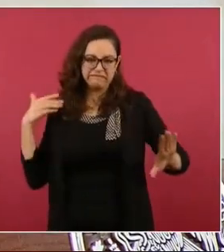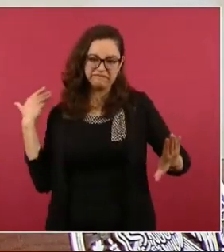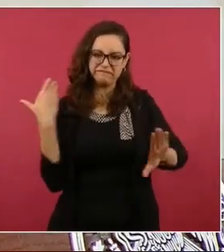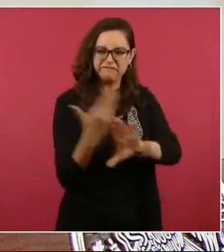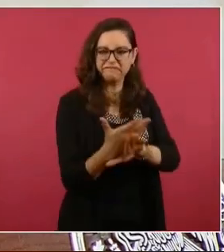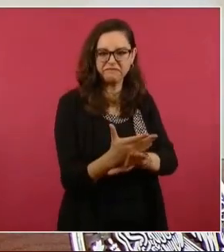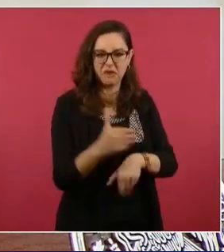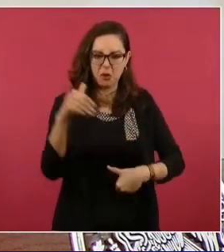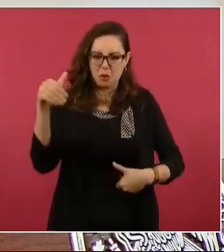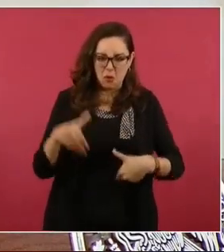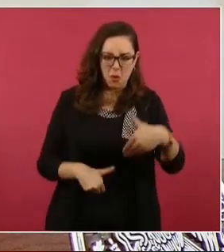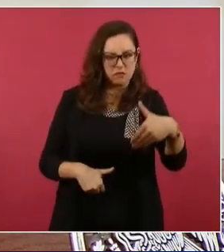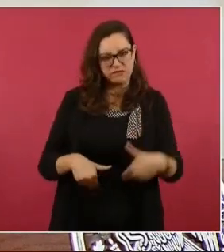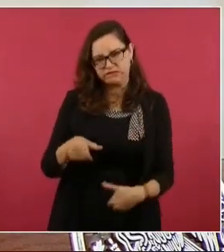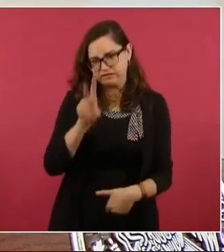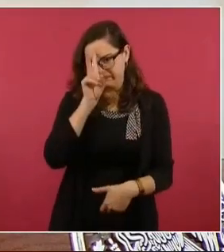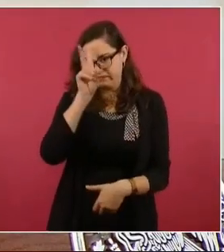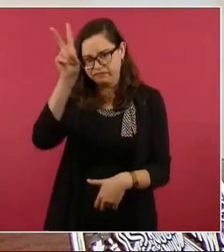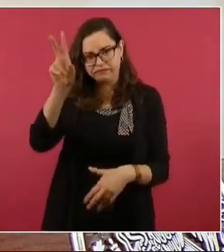más